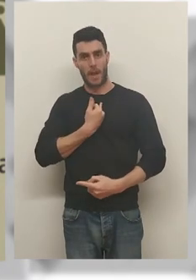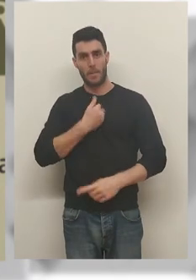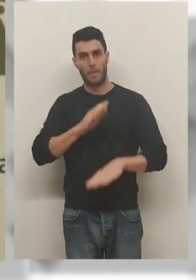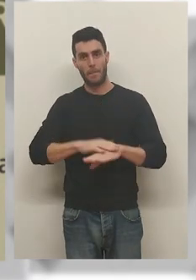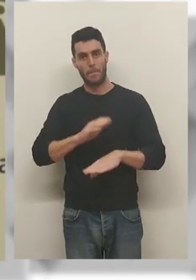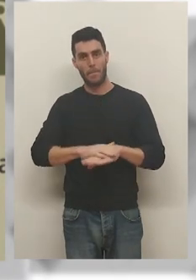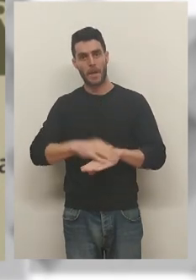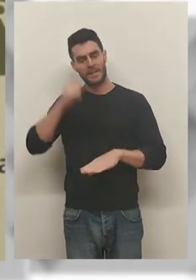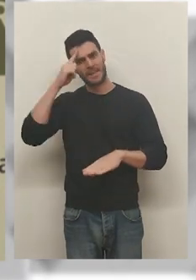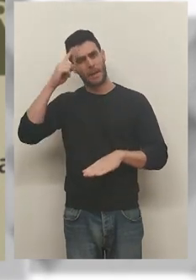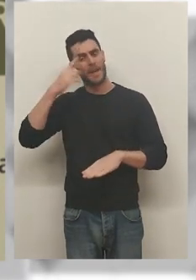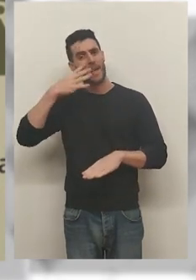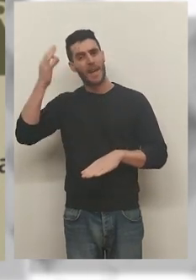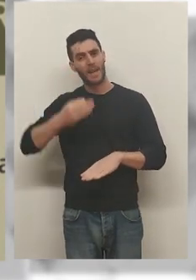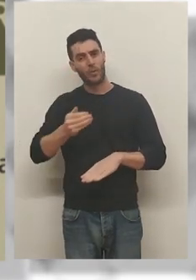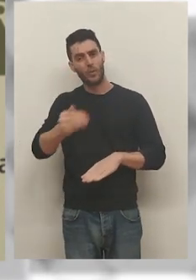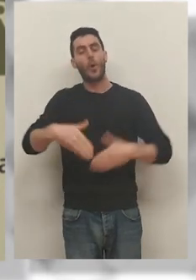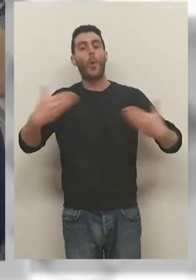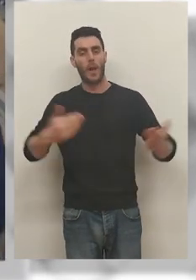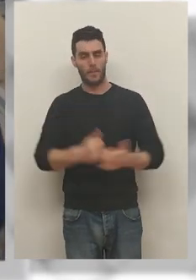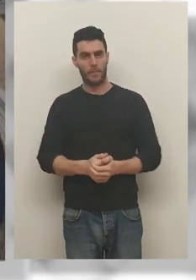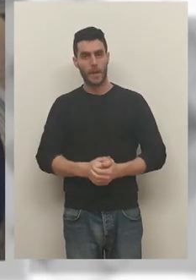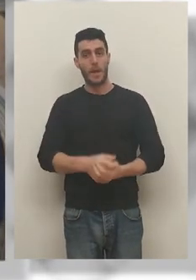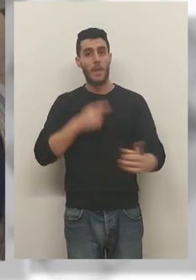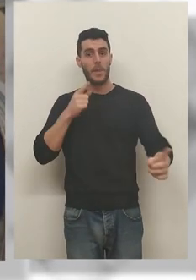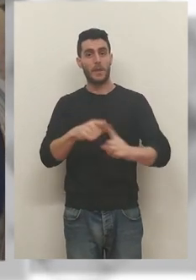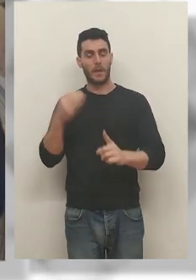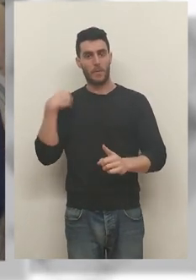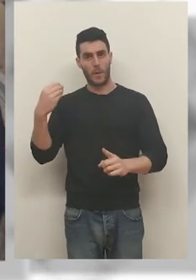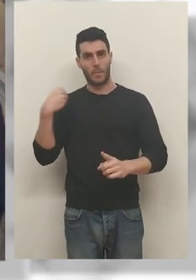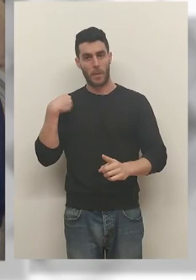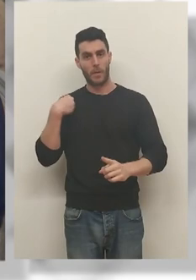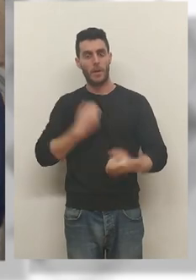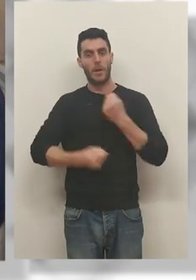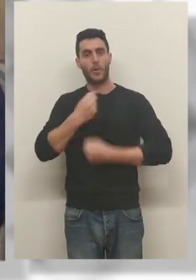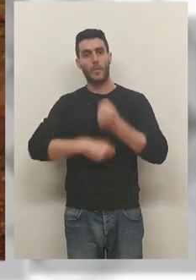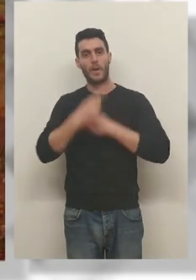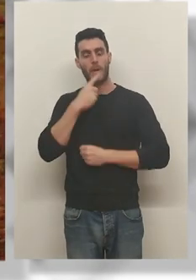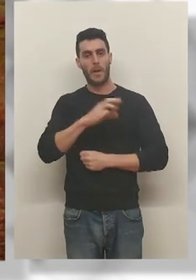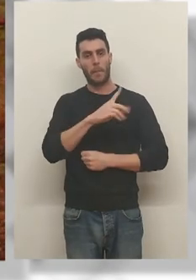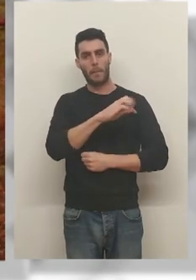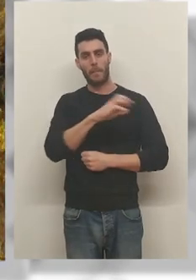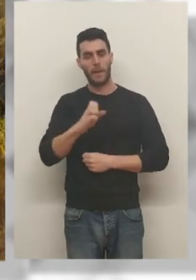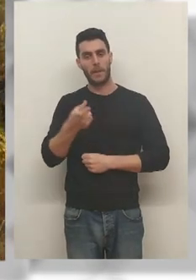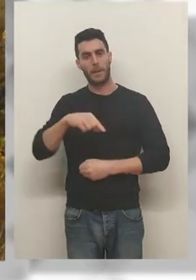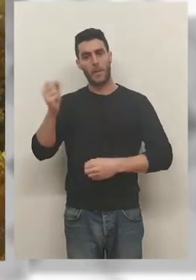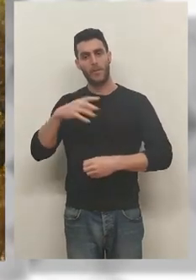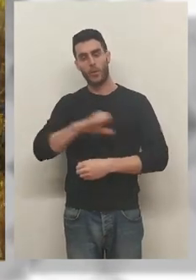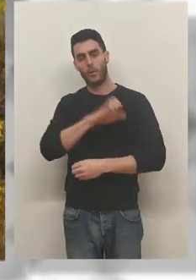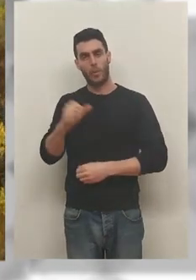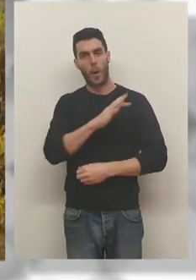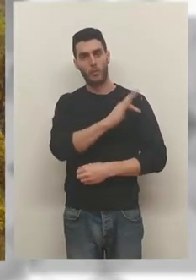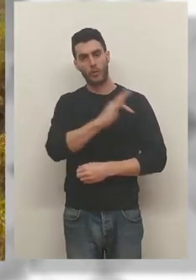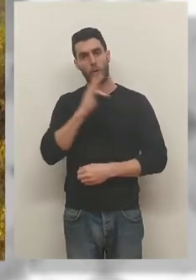para saber qué riesgos tenemos delante y ante ese desafío el economista destacó el papel de los pertes y los fondos europeos